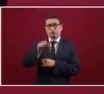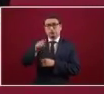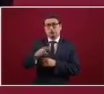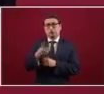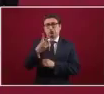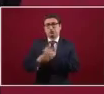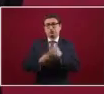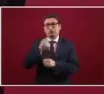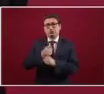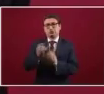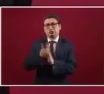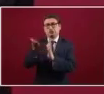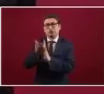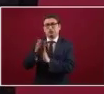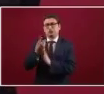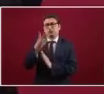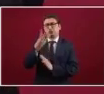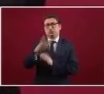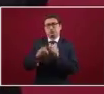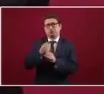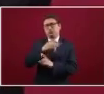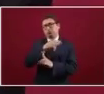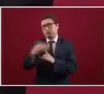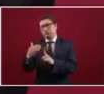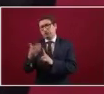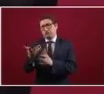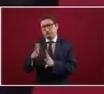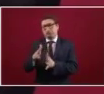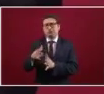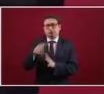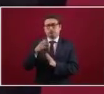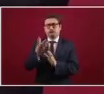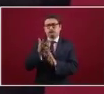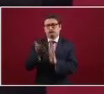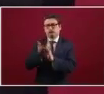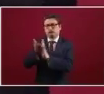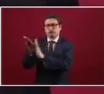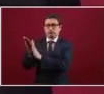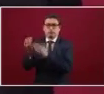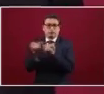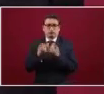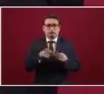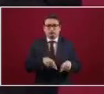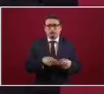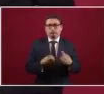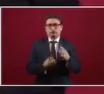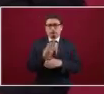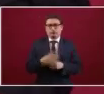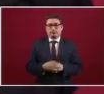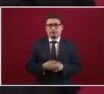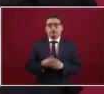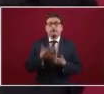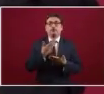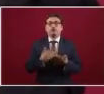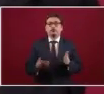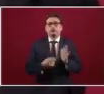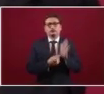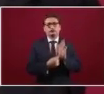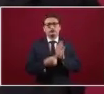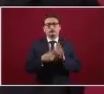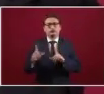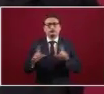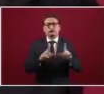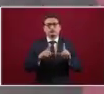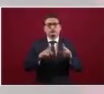construyeron en 3 años, 3 años y medio y meses. El siguiente diagrama, que es importante,